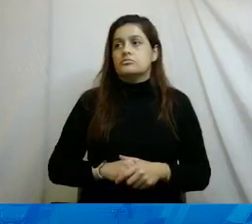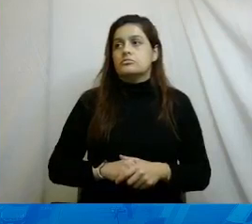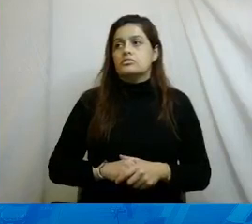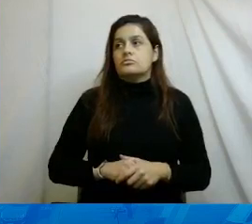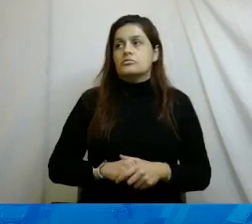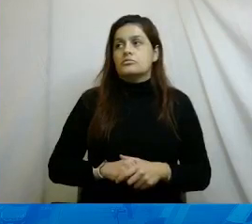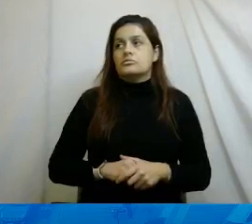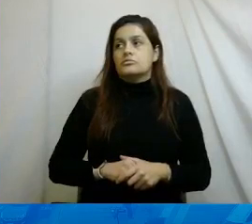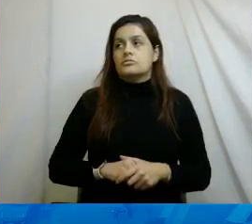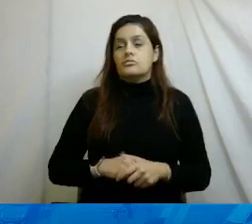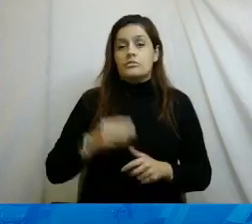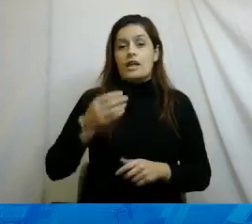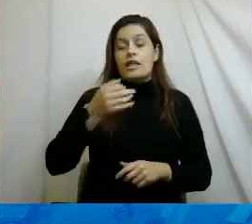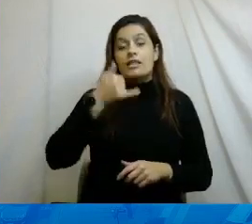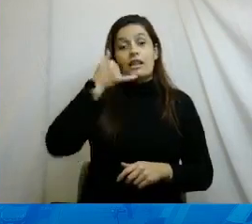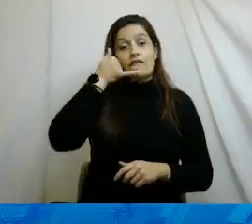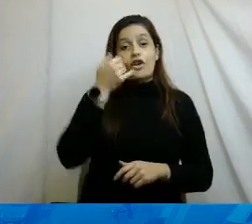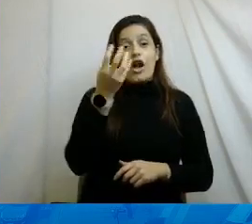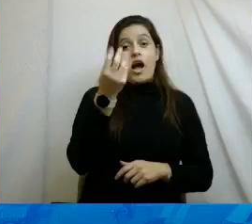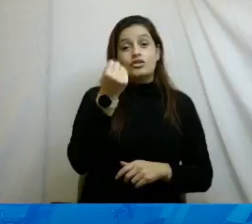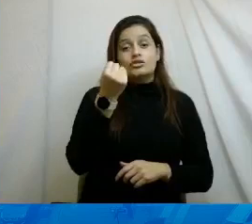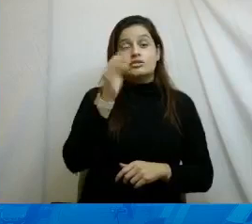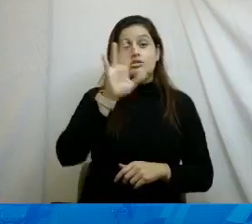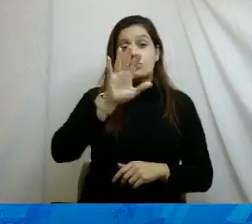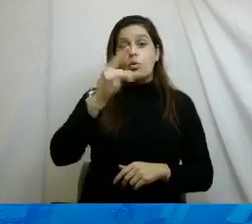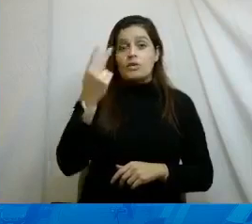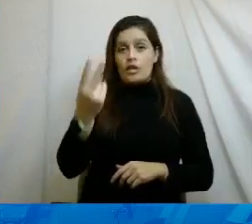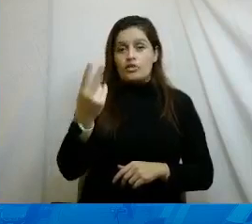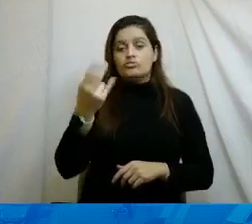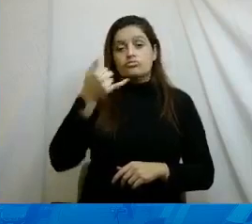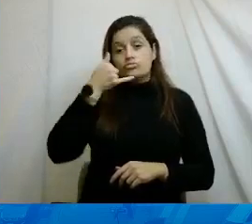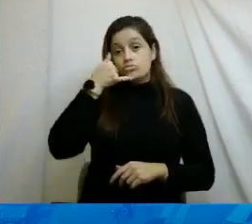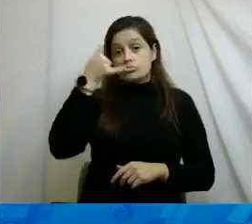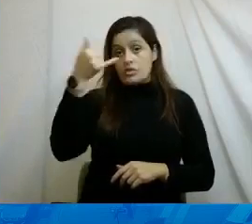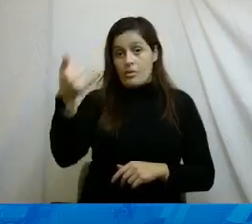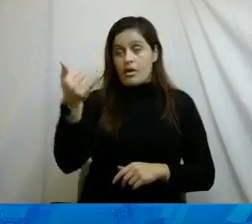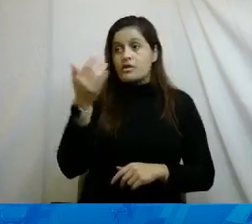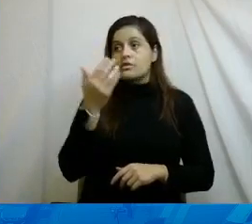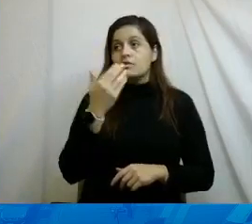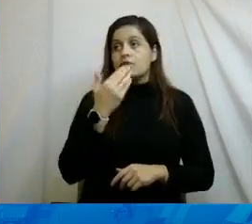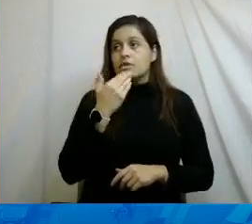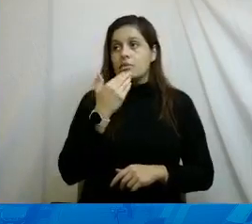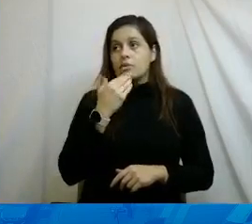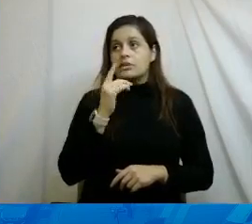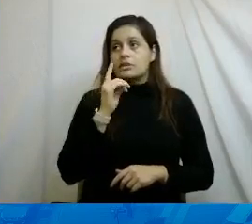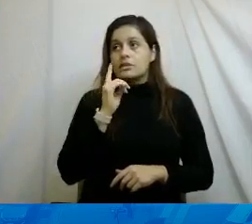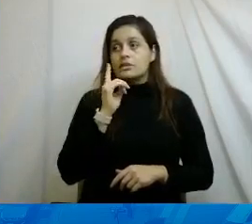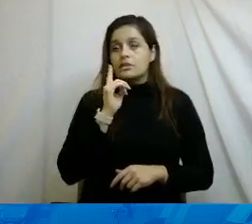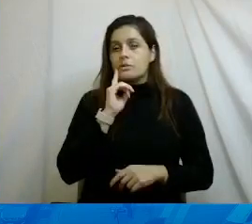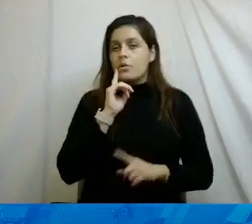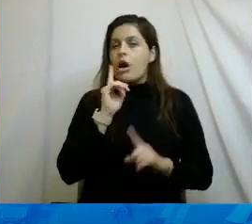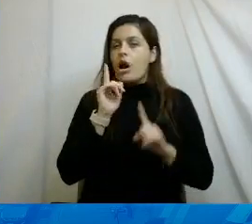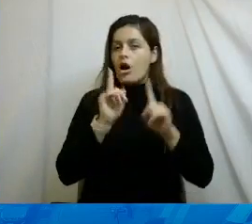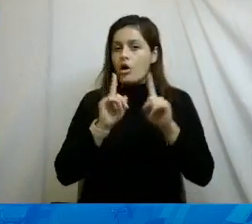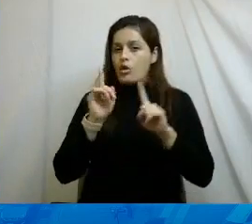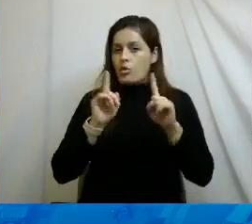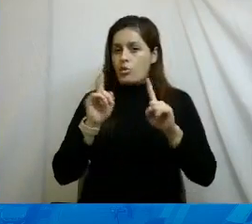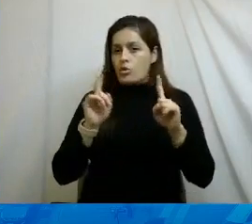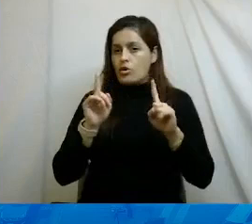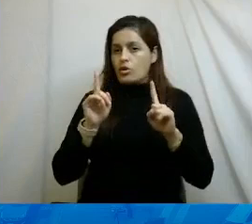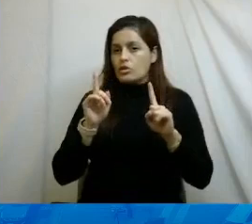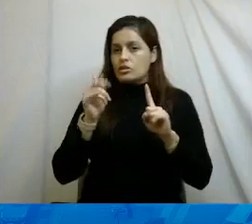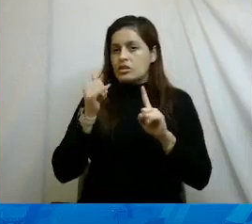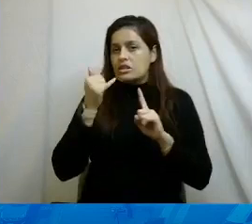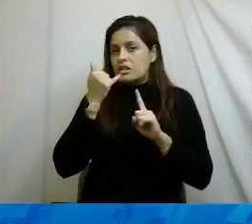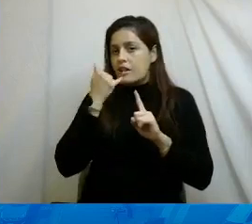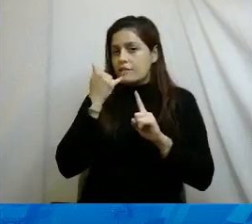tenemos la línea 1452. Pero además... hemos detectado que una compañía de telefónica